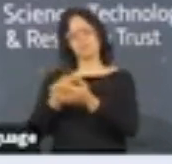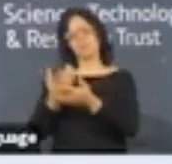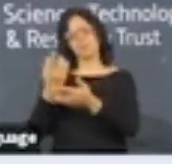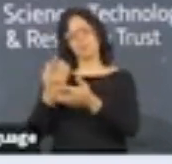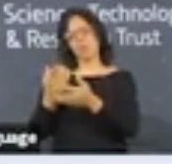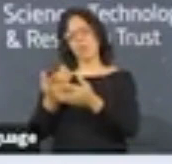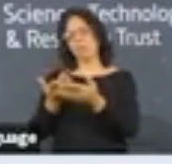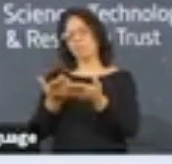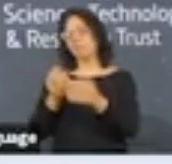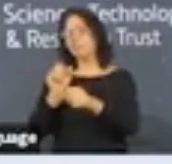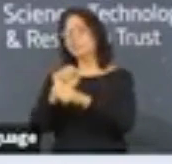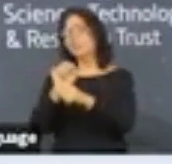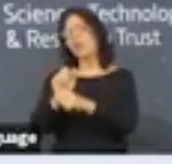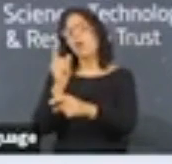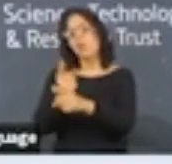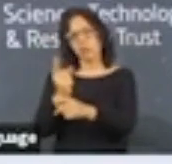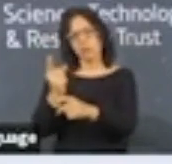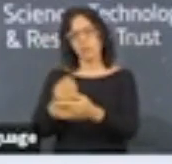Ahora vamos a conversar un poco